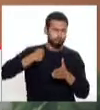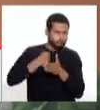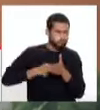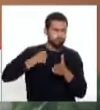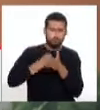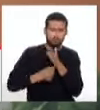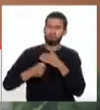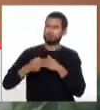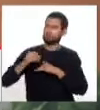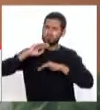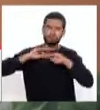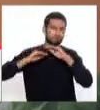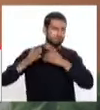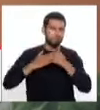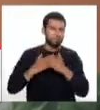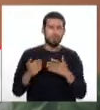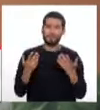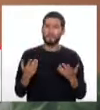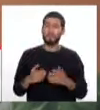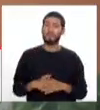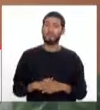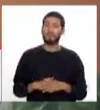adversidad, quienes han